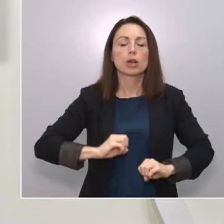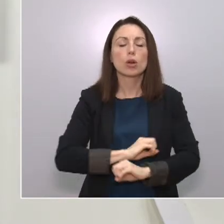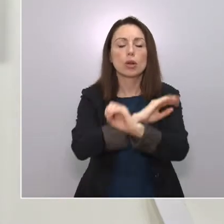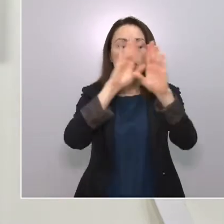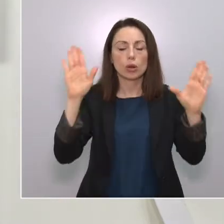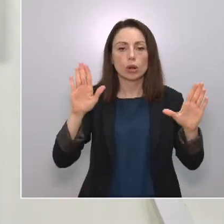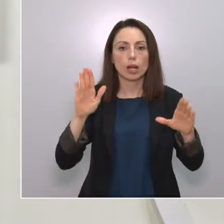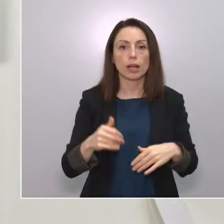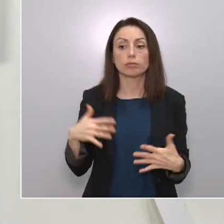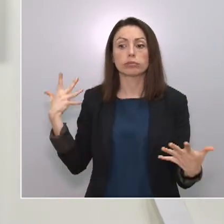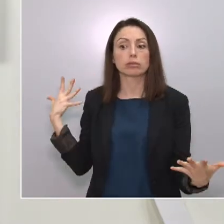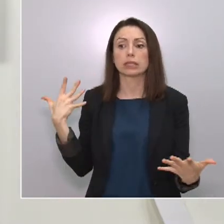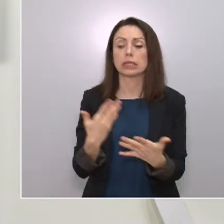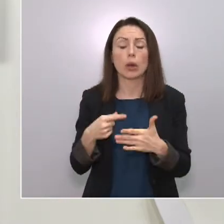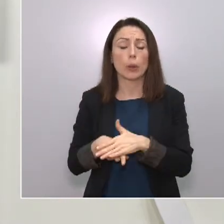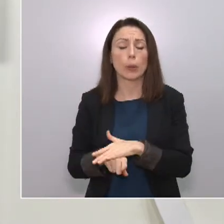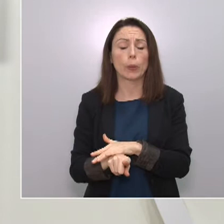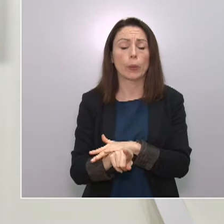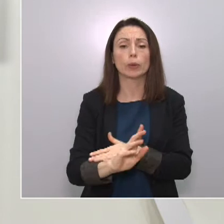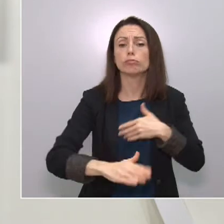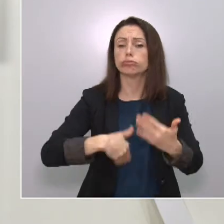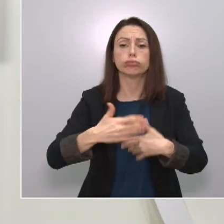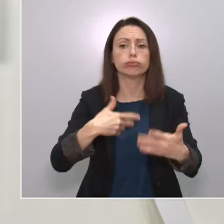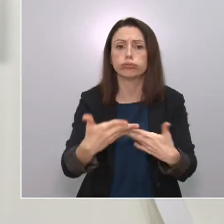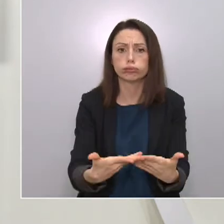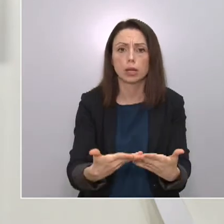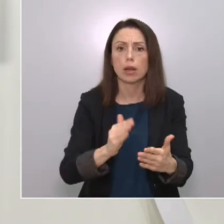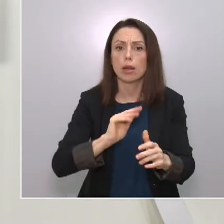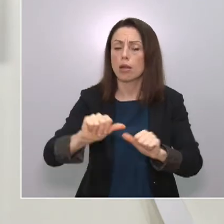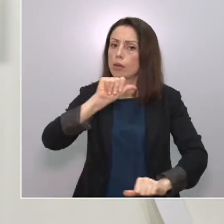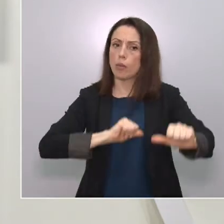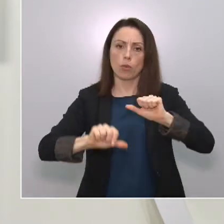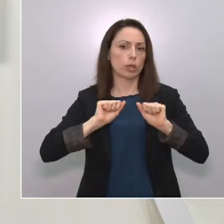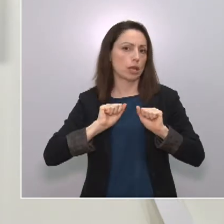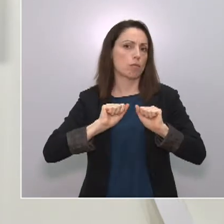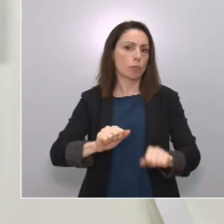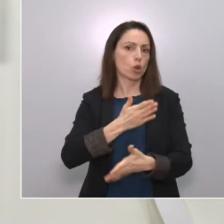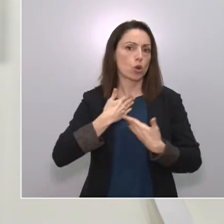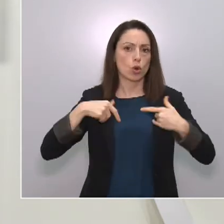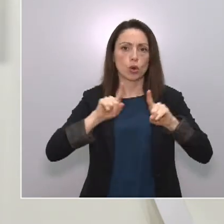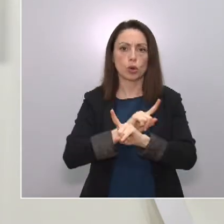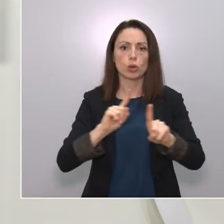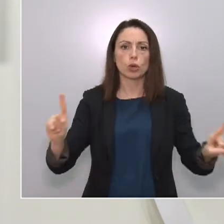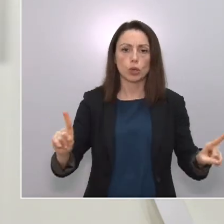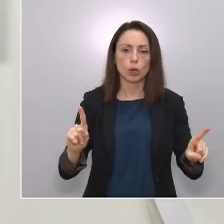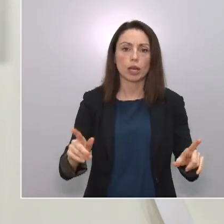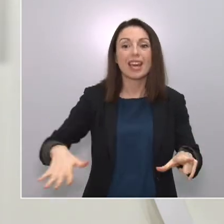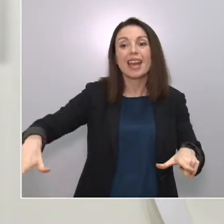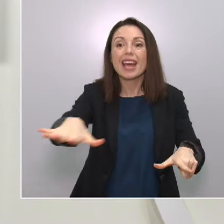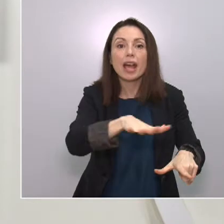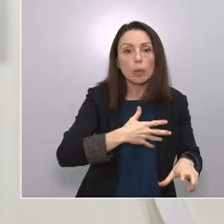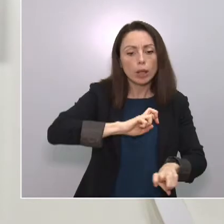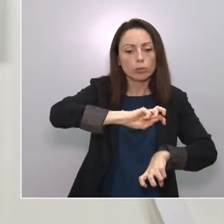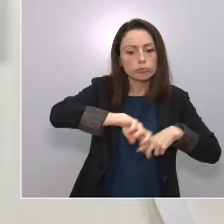la misma firmeza que hemos avanzado, vamos a impedir cualquier retroceso. Vamos a recuperar progresivamente espacios y